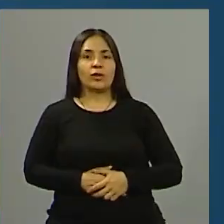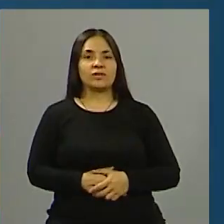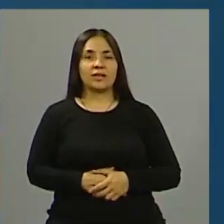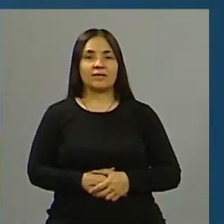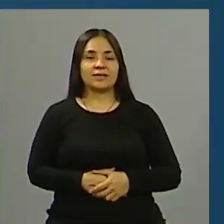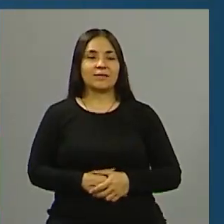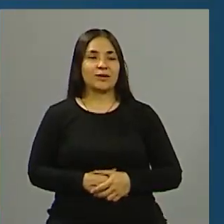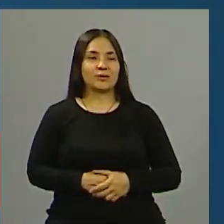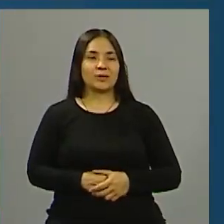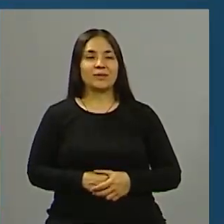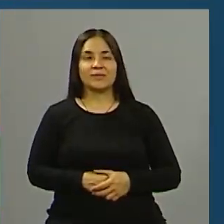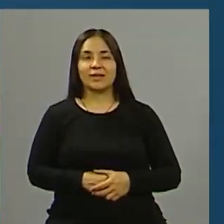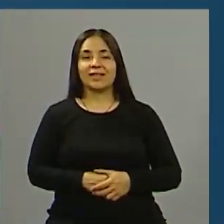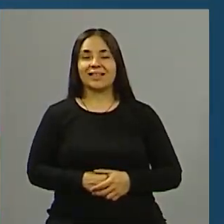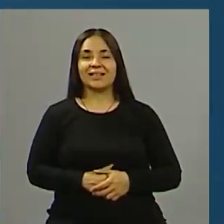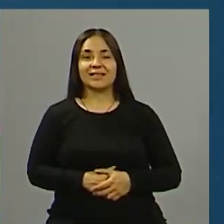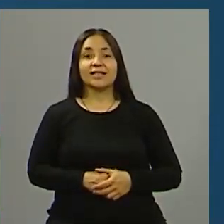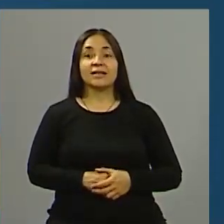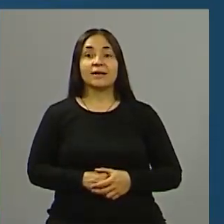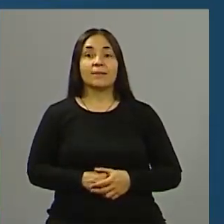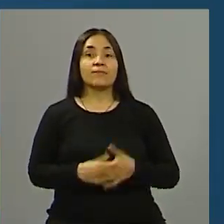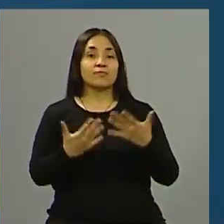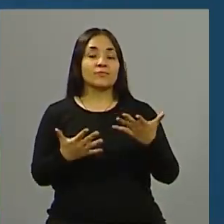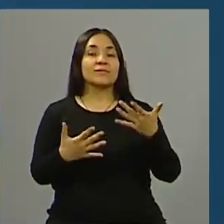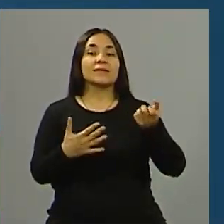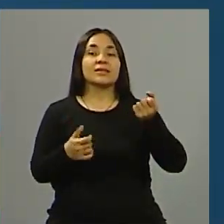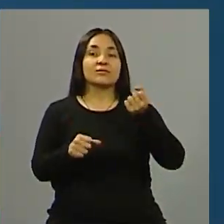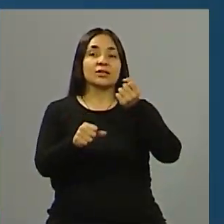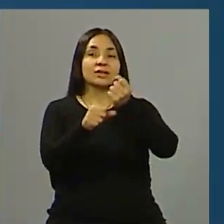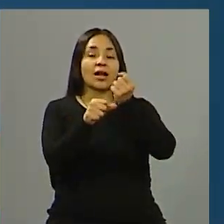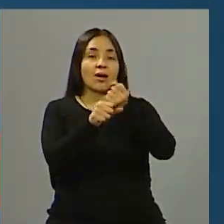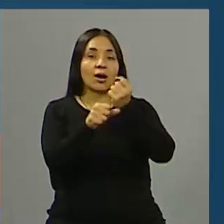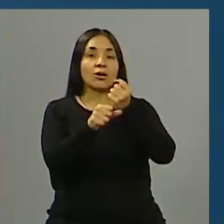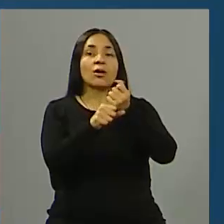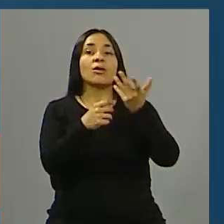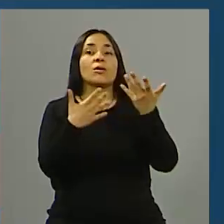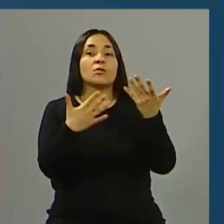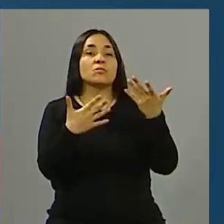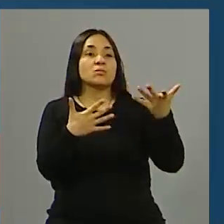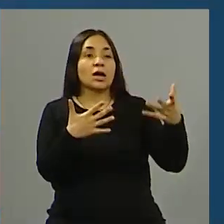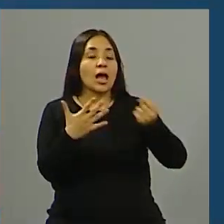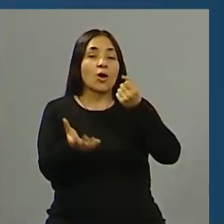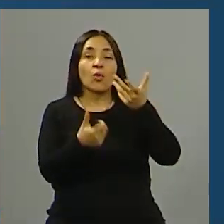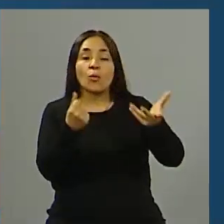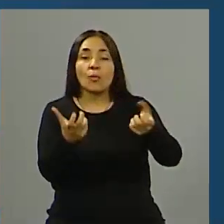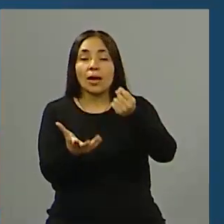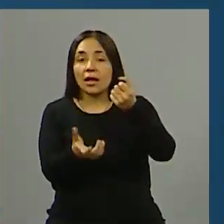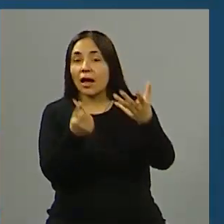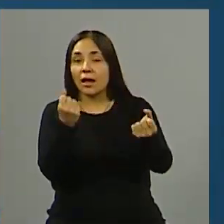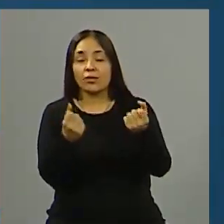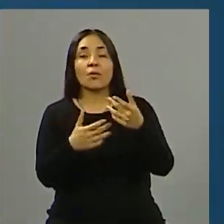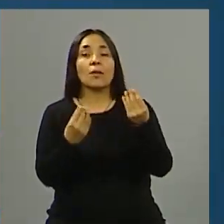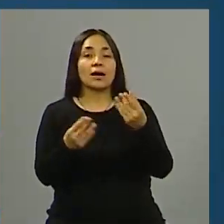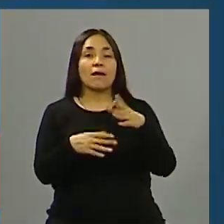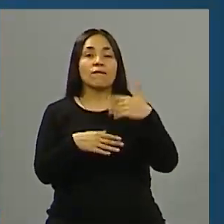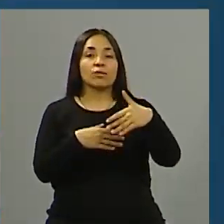El valor que tiene para muchos lugares donde se van recuperando, ¿no? Y con este objetivo de hacerlo también pensando en el